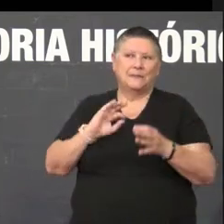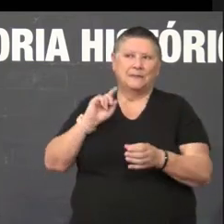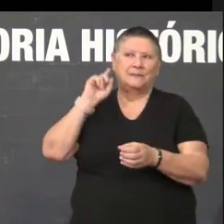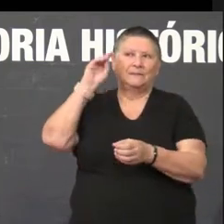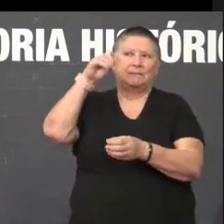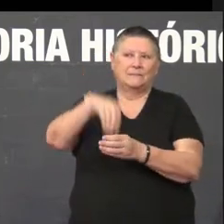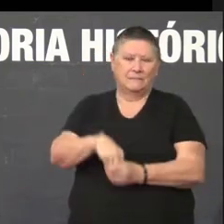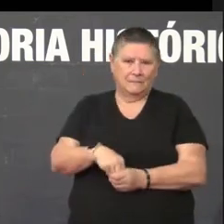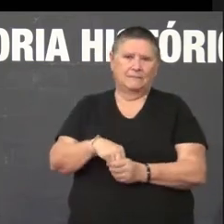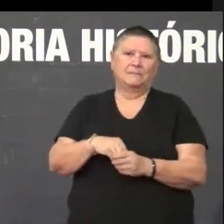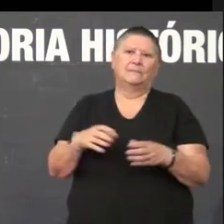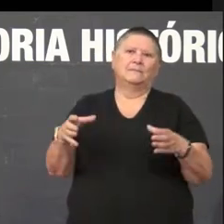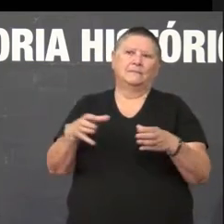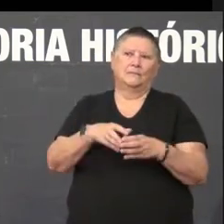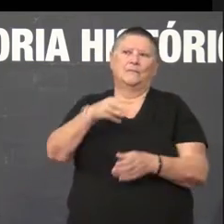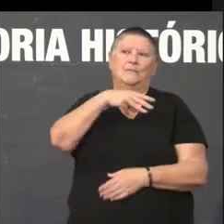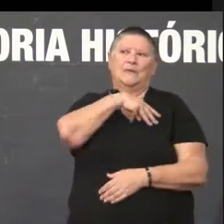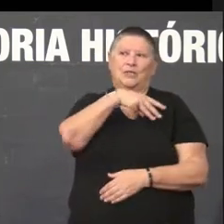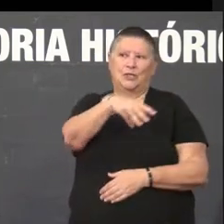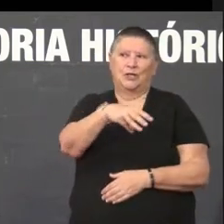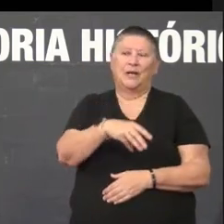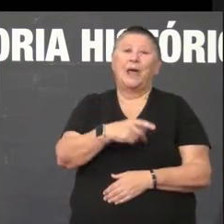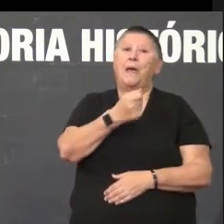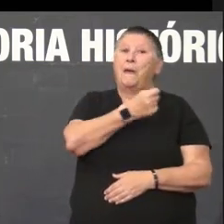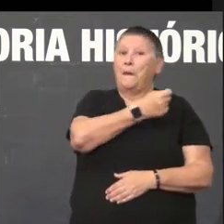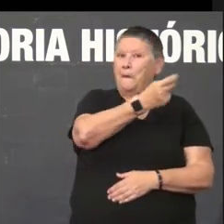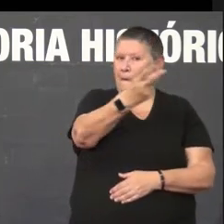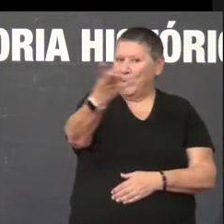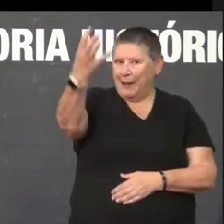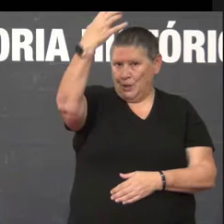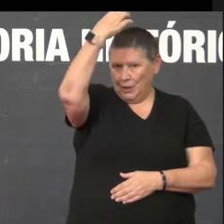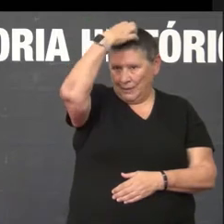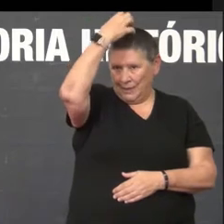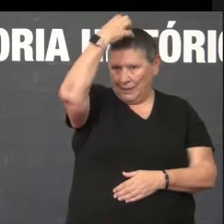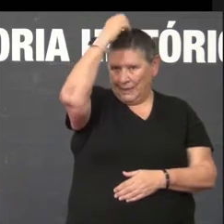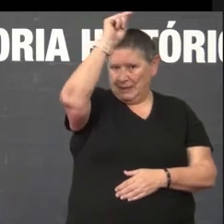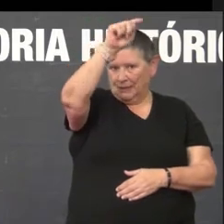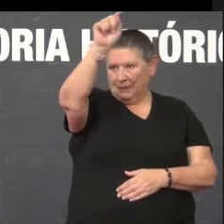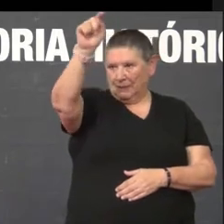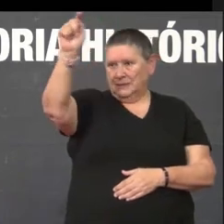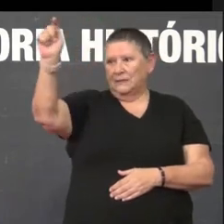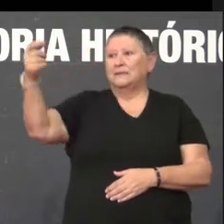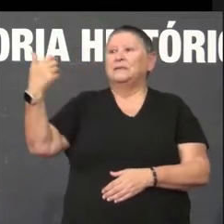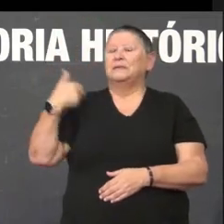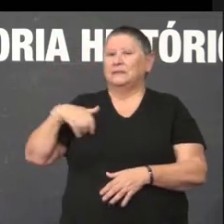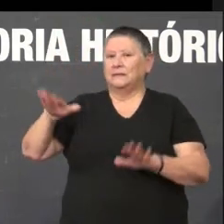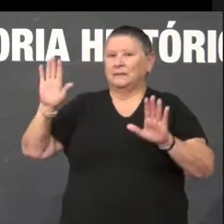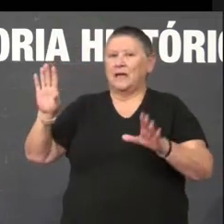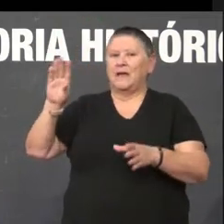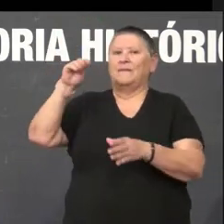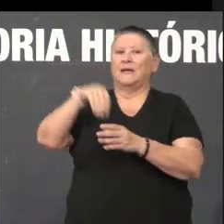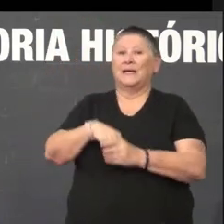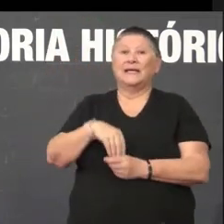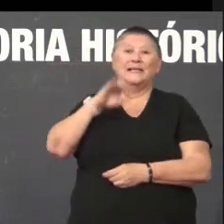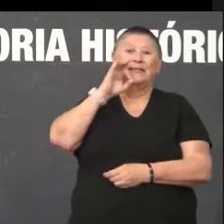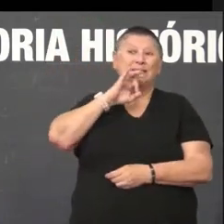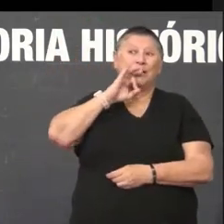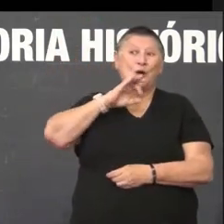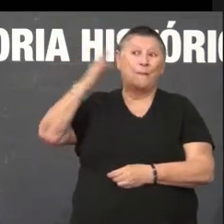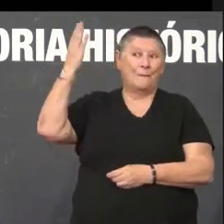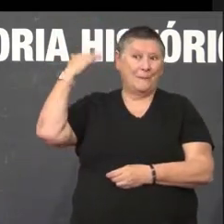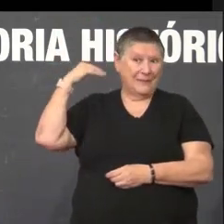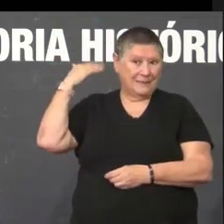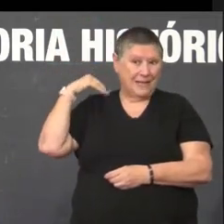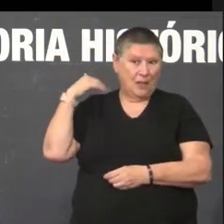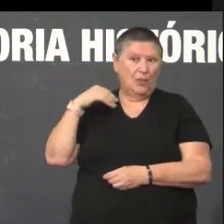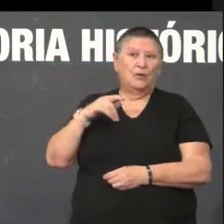Franmasonería Universal. Varios dos reixes que estuveron neste siglo, no siglo pasado e no siglo anterior,